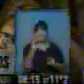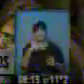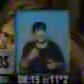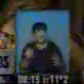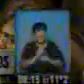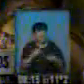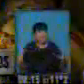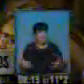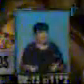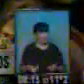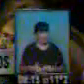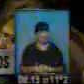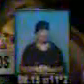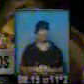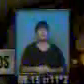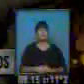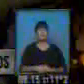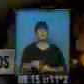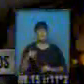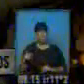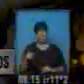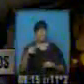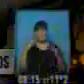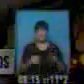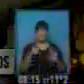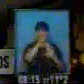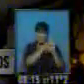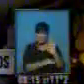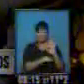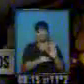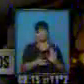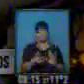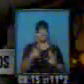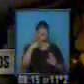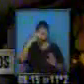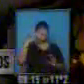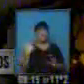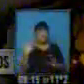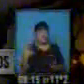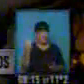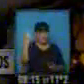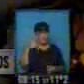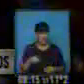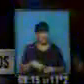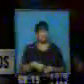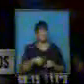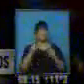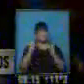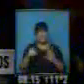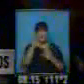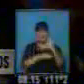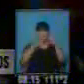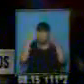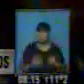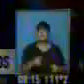tienen un impacto muy negativo. Es decir, se consolida realmente el régimen, digamos, de adopción plena como debe ser, se consolida también lo que